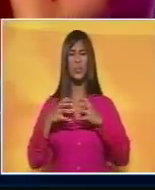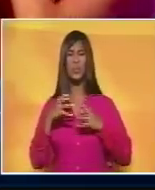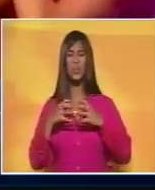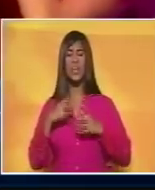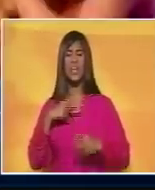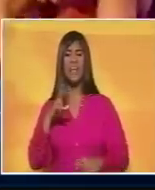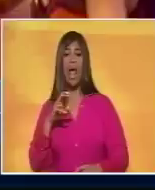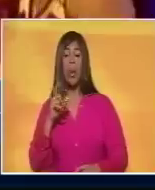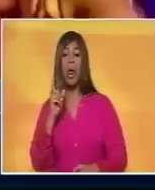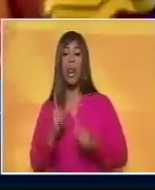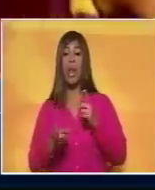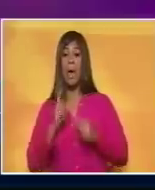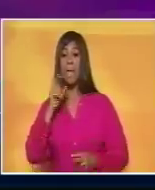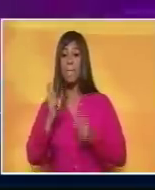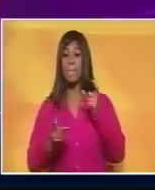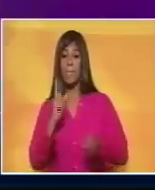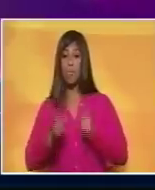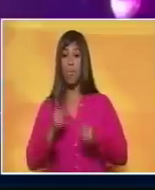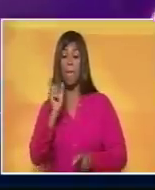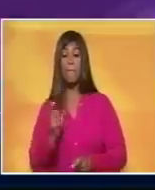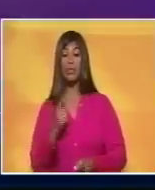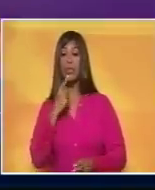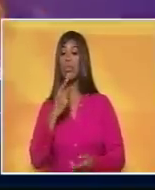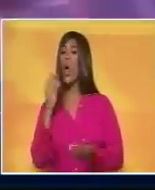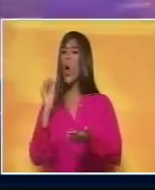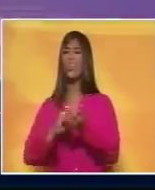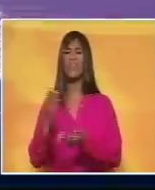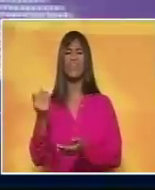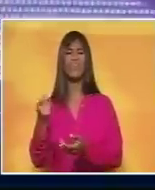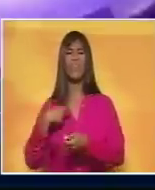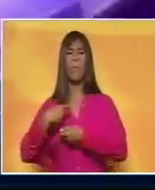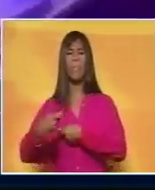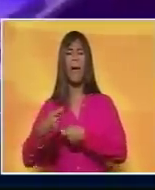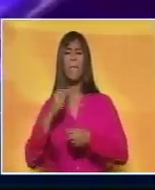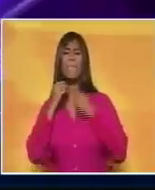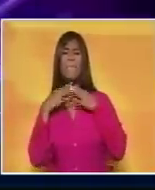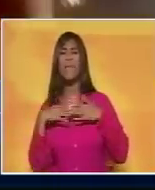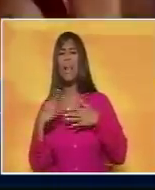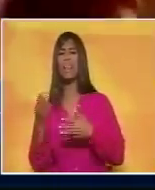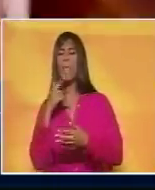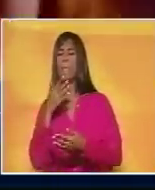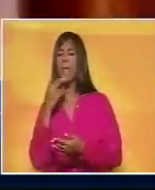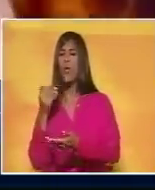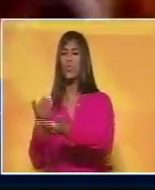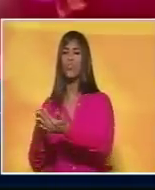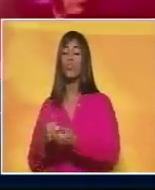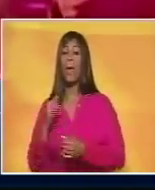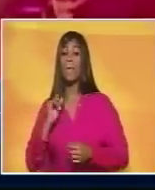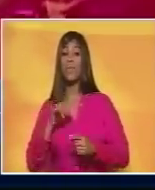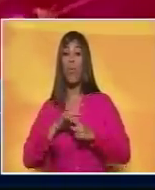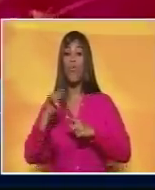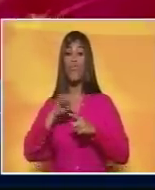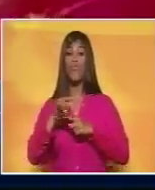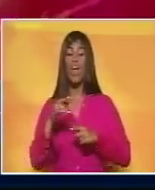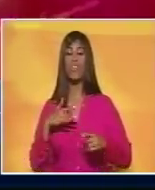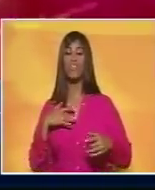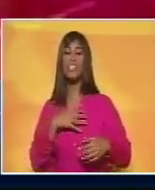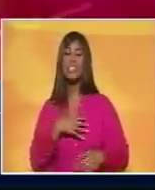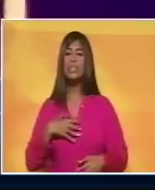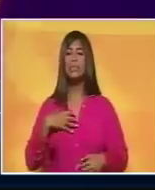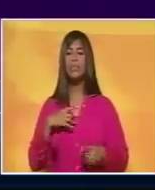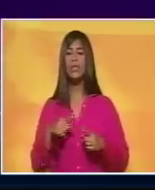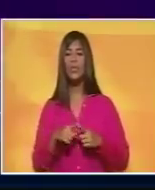fanáticos han exigido el reembolso de sus entradas. El inicio de la gira tiene a sus seguidores con